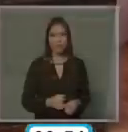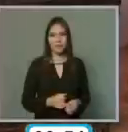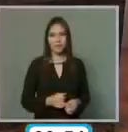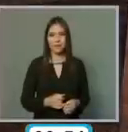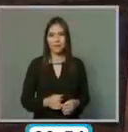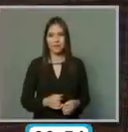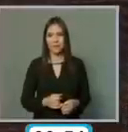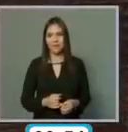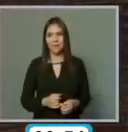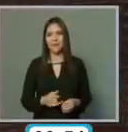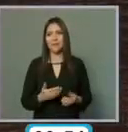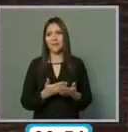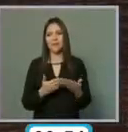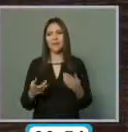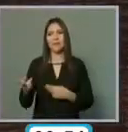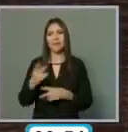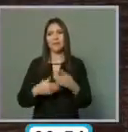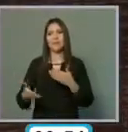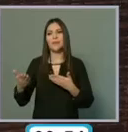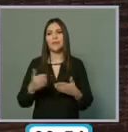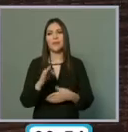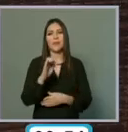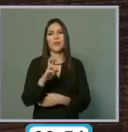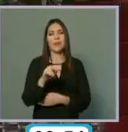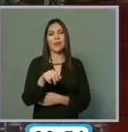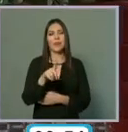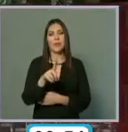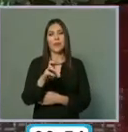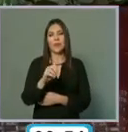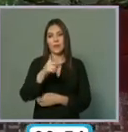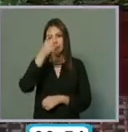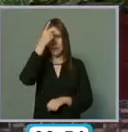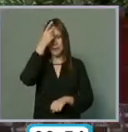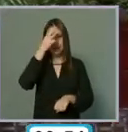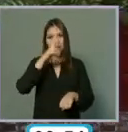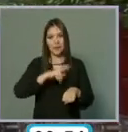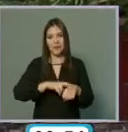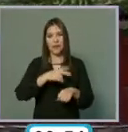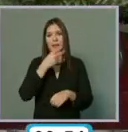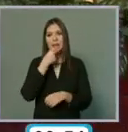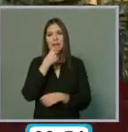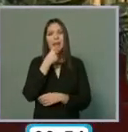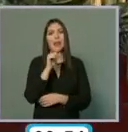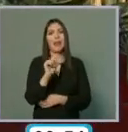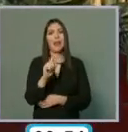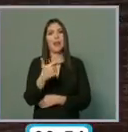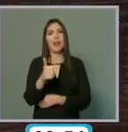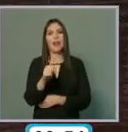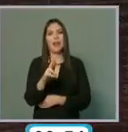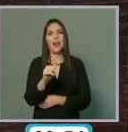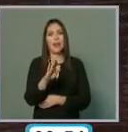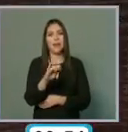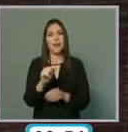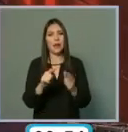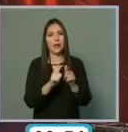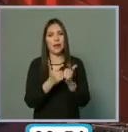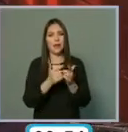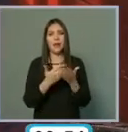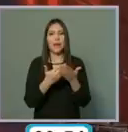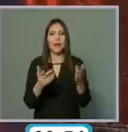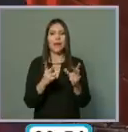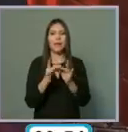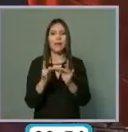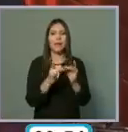Y estamos en Entre Palabras con Fernando Montes de Oca, director de Editorial Algarabía, y vamos a platicar acerca de esta comida